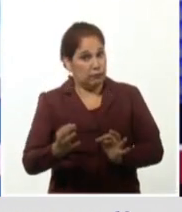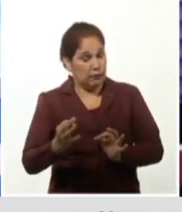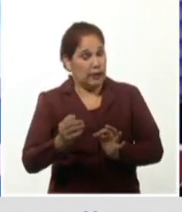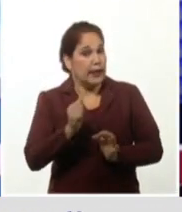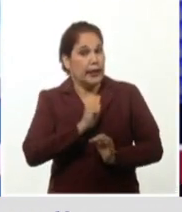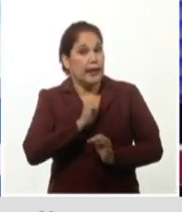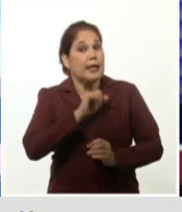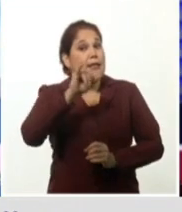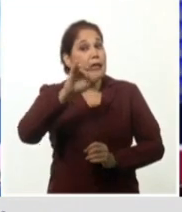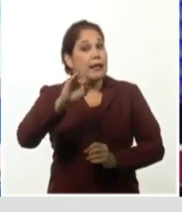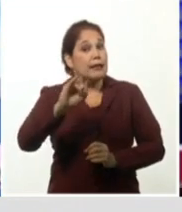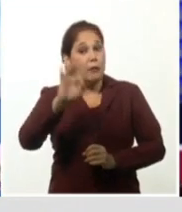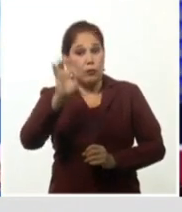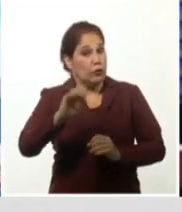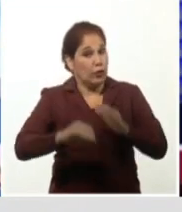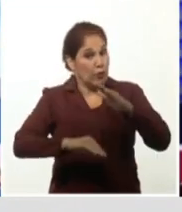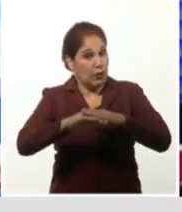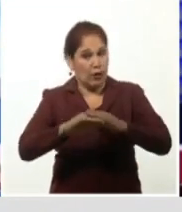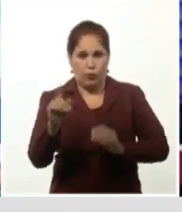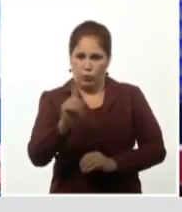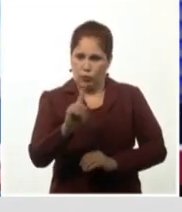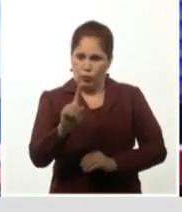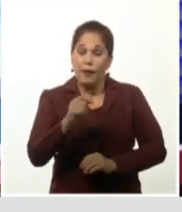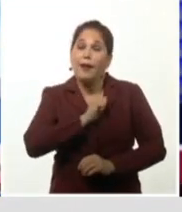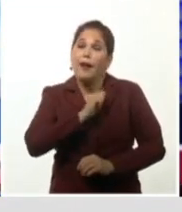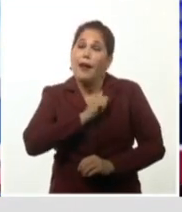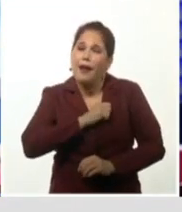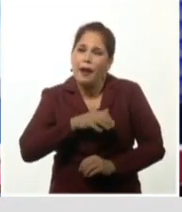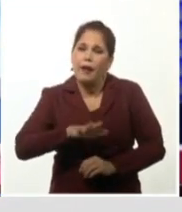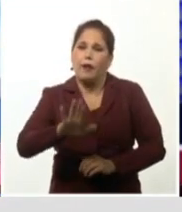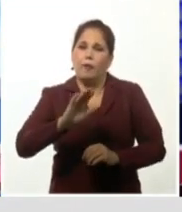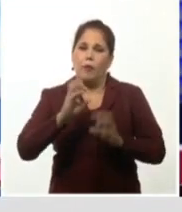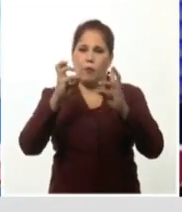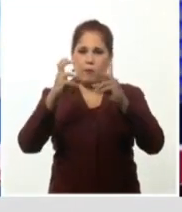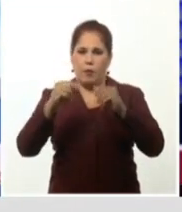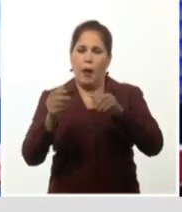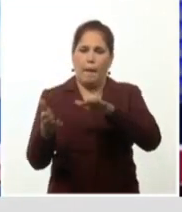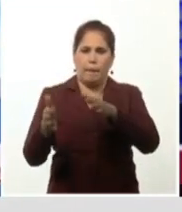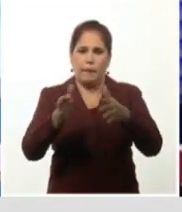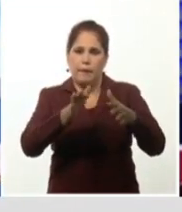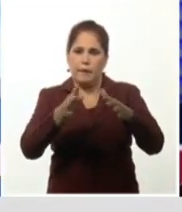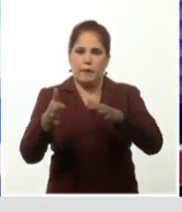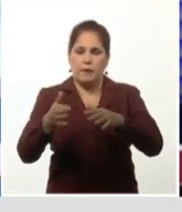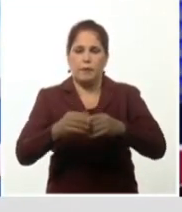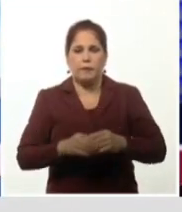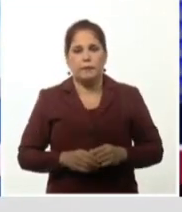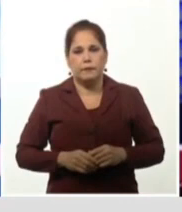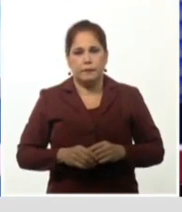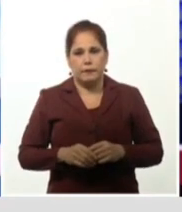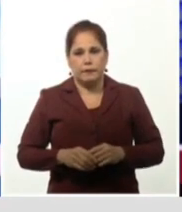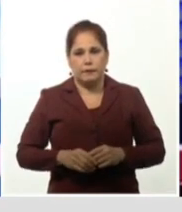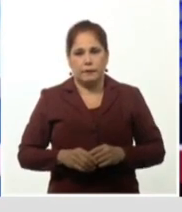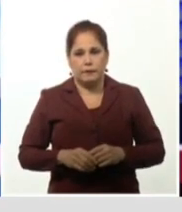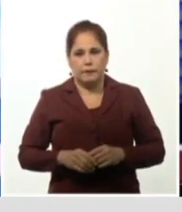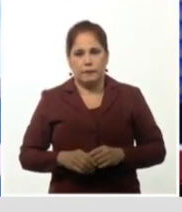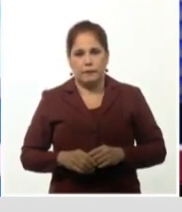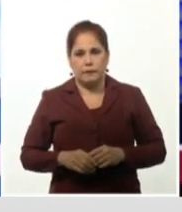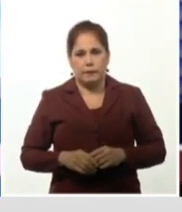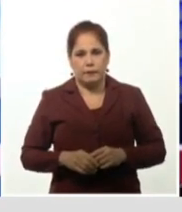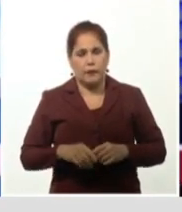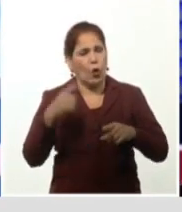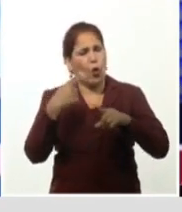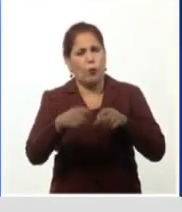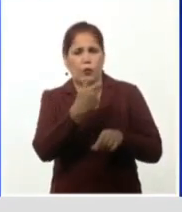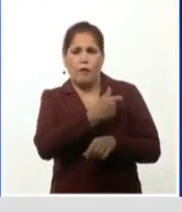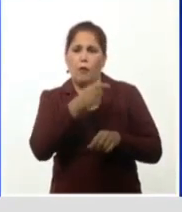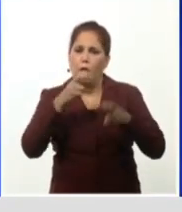un 60%, sino que al menos lleguemos a ese valor y, por supuesto, aspiramos a que sea mucho mayor, como otras vacunas que están ahora